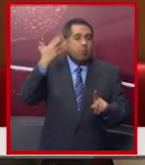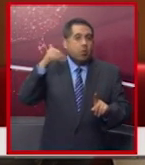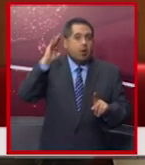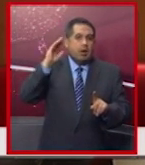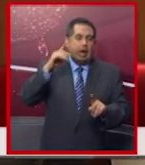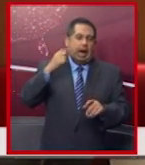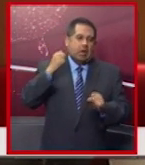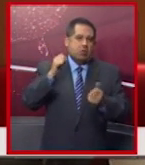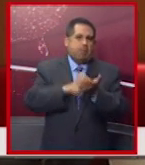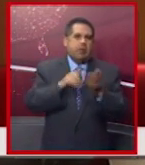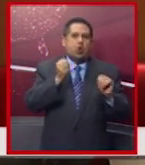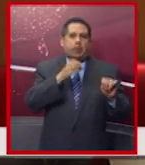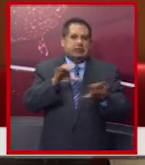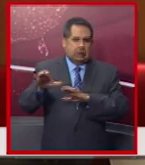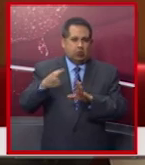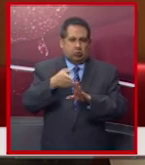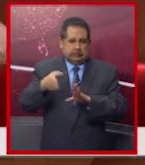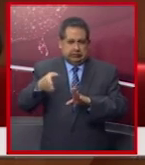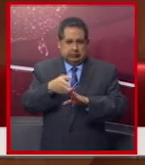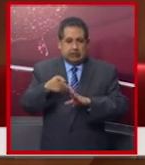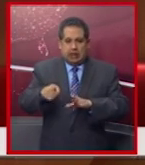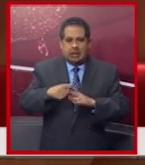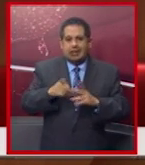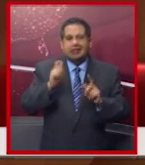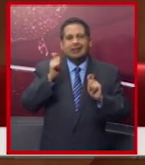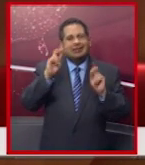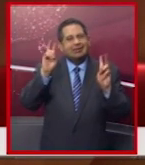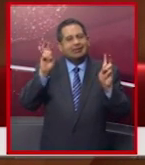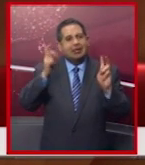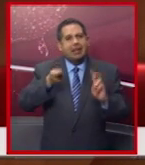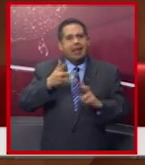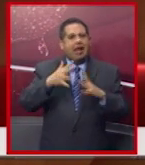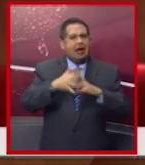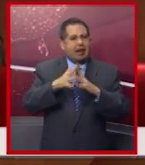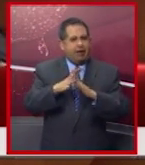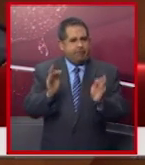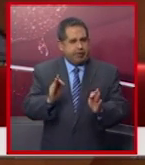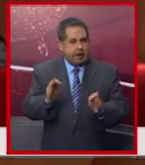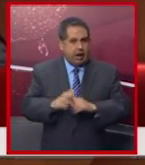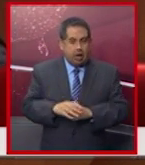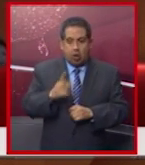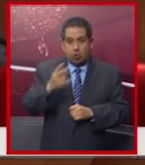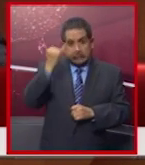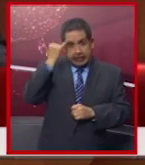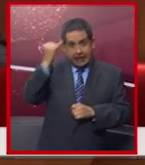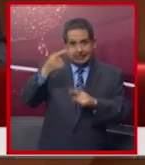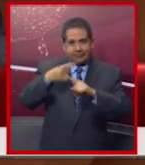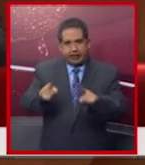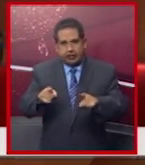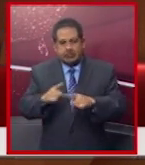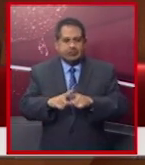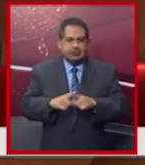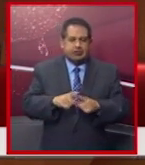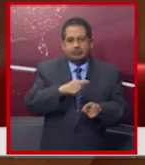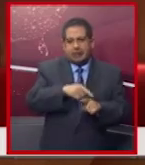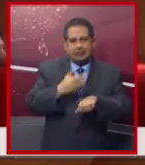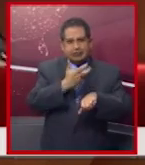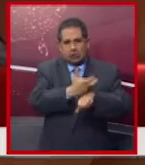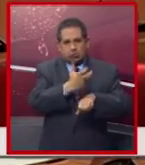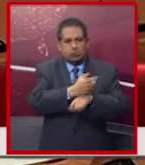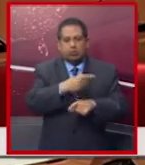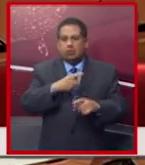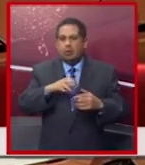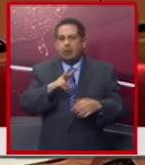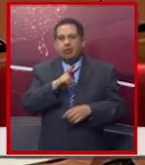siglo XX, cuando el mundo estaba dividido en el marco de la Guerra Fría, con el enfrentamiento entre dos ideologías, el capitalismo contra el